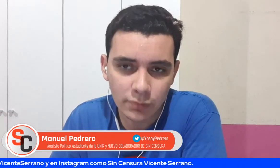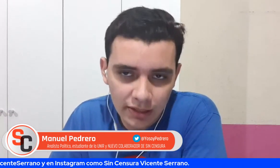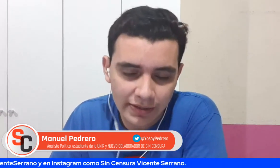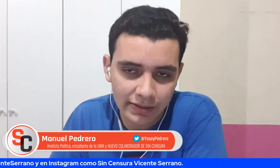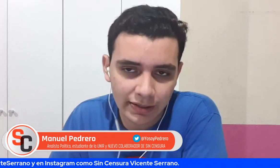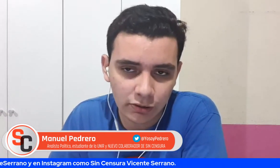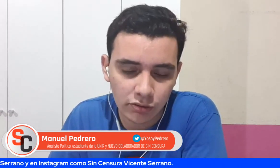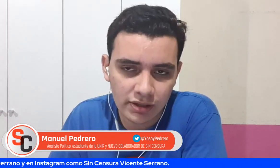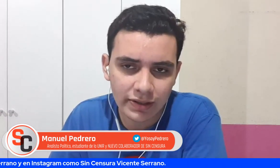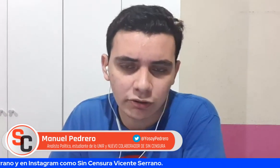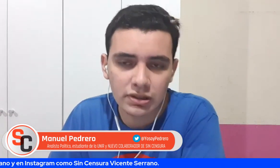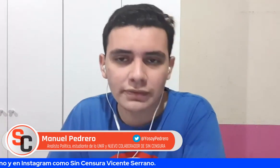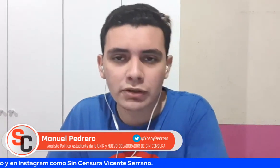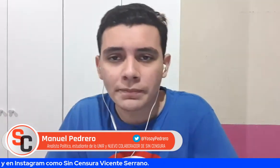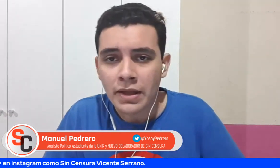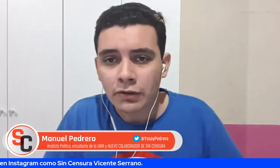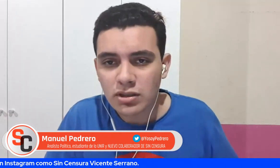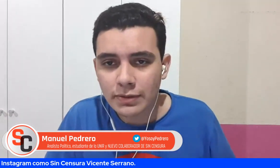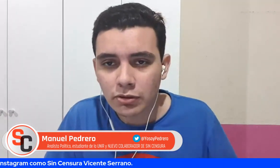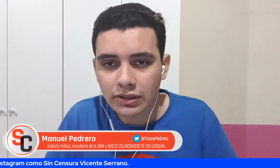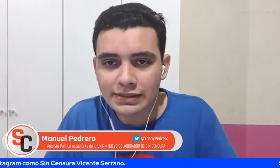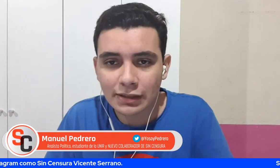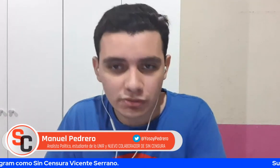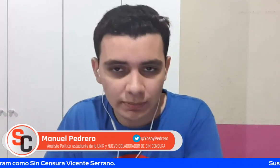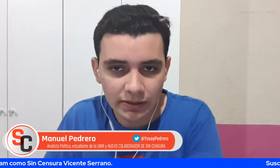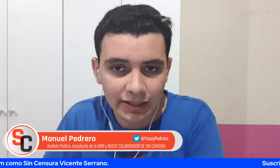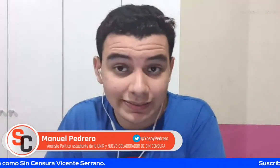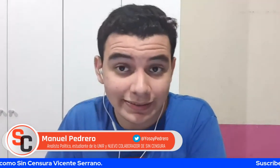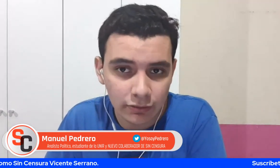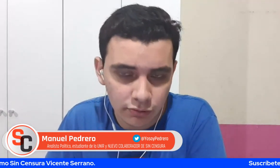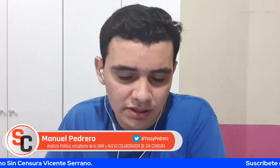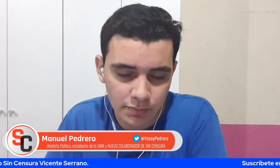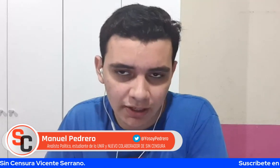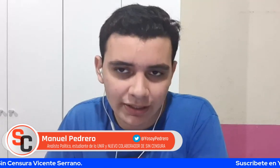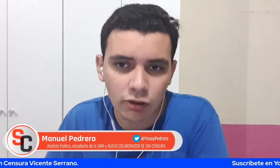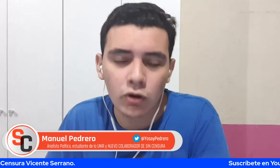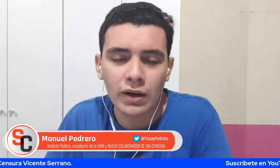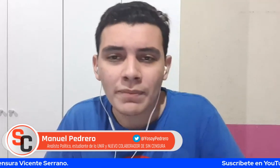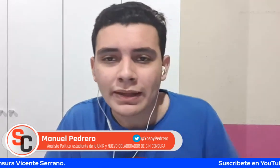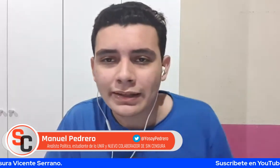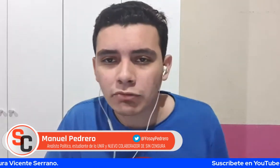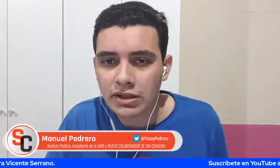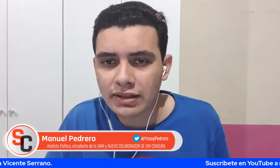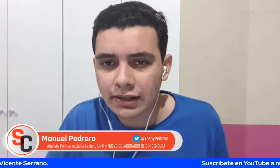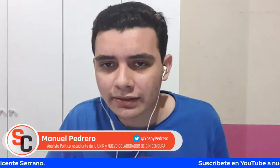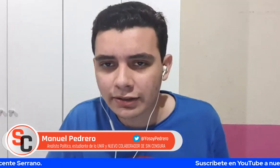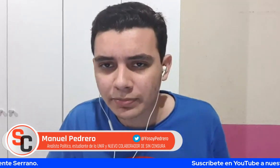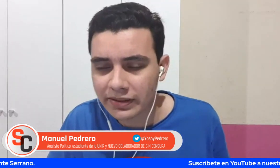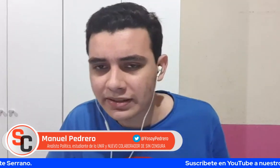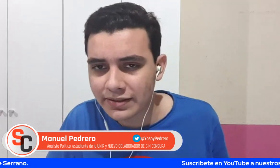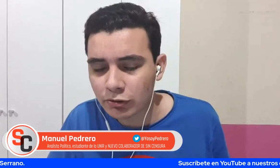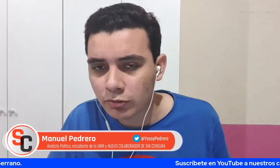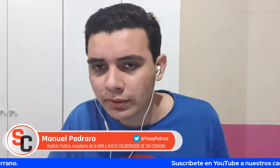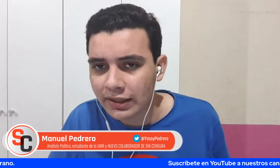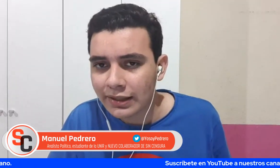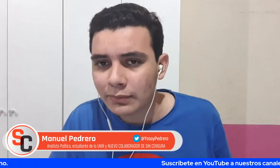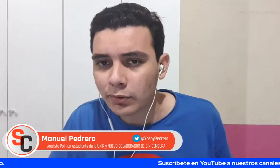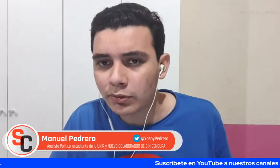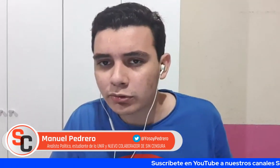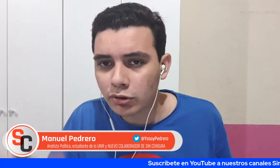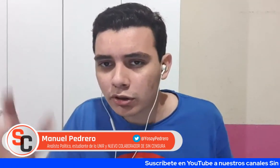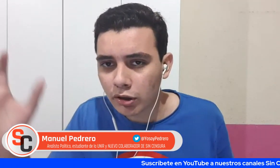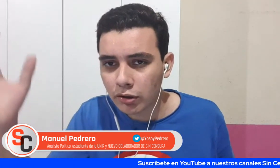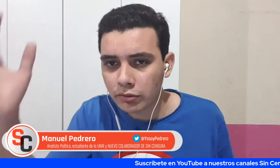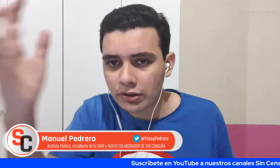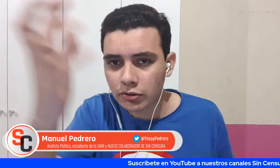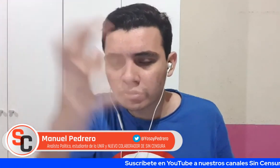y simulada guerra contra el narcotráfico, no es menor que sea justamente ante el juez Brian Cogan, que no hay que dejar de repetir este nombre